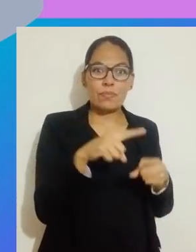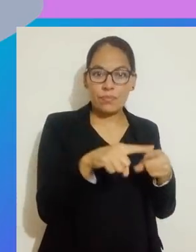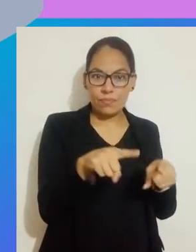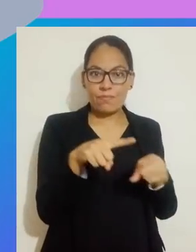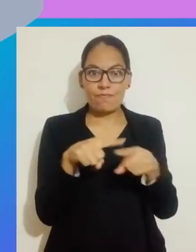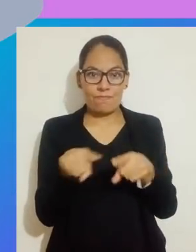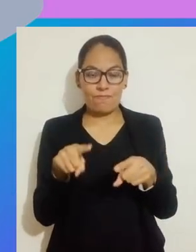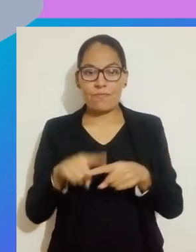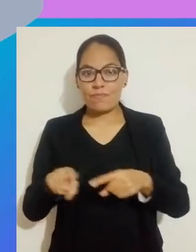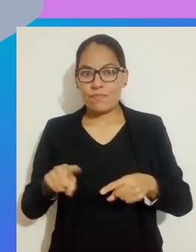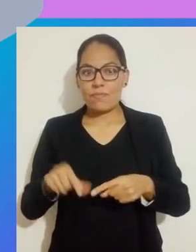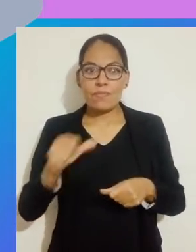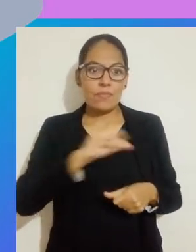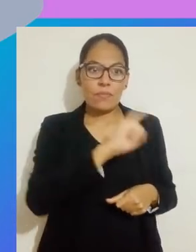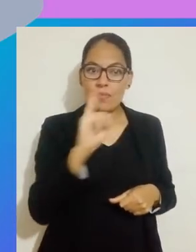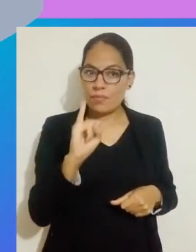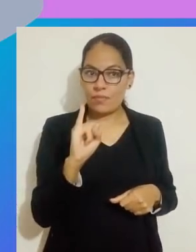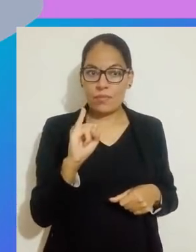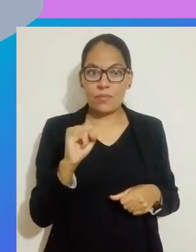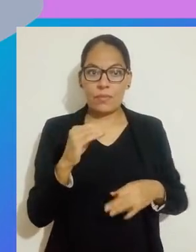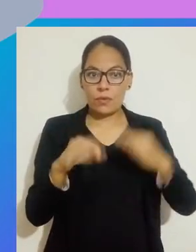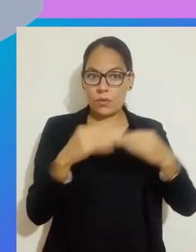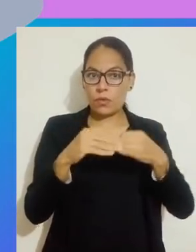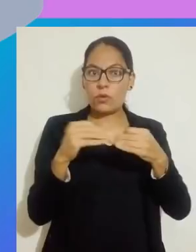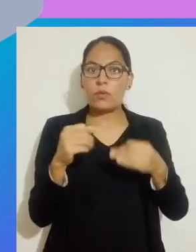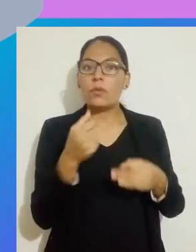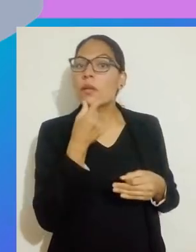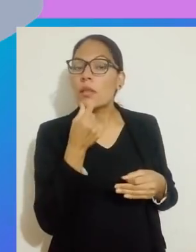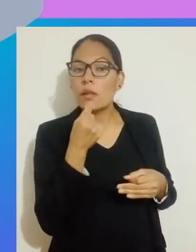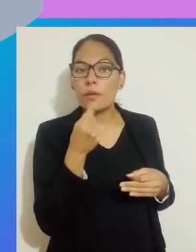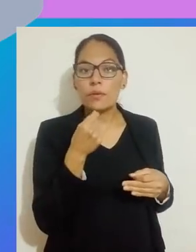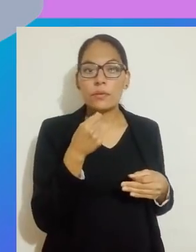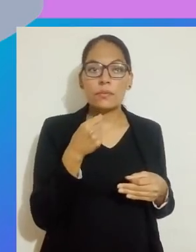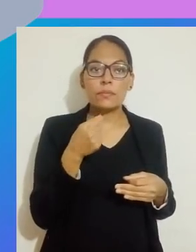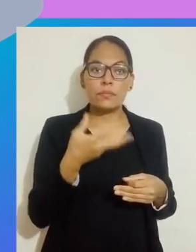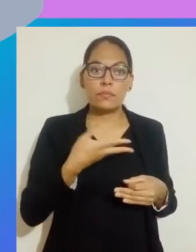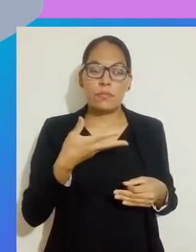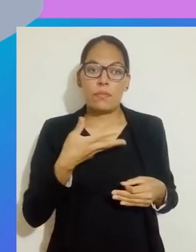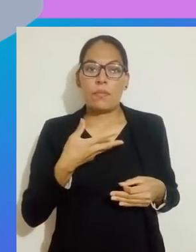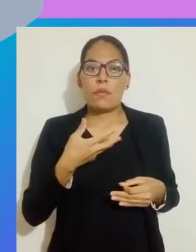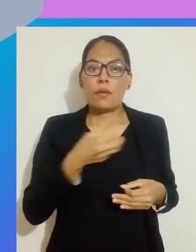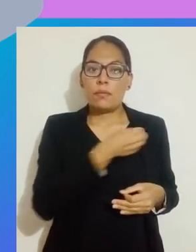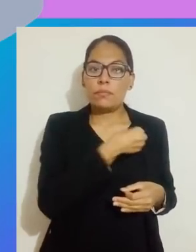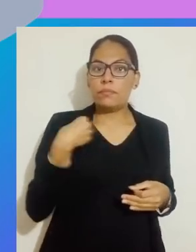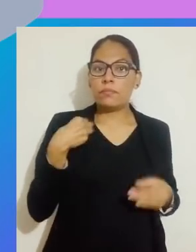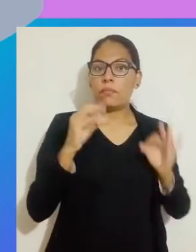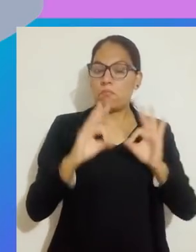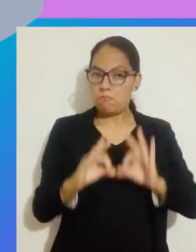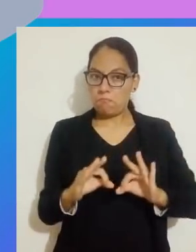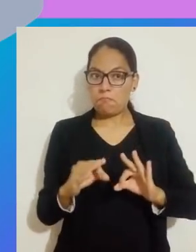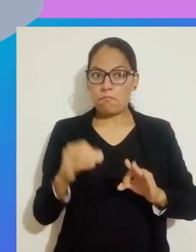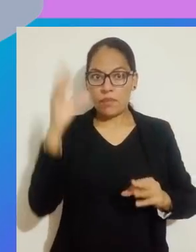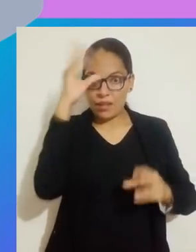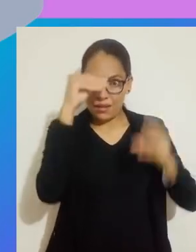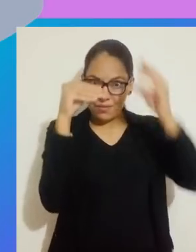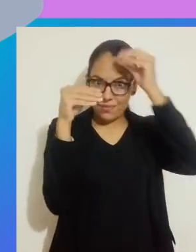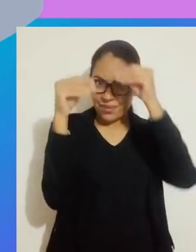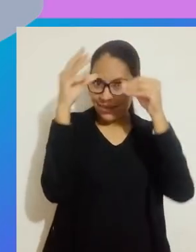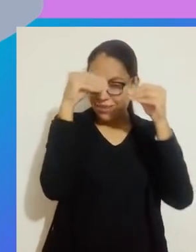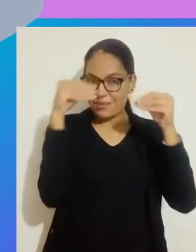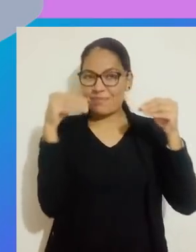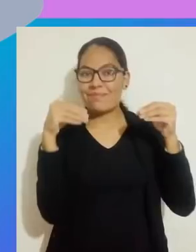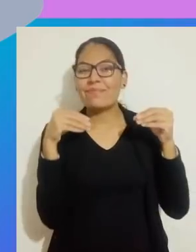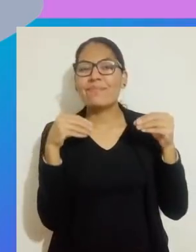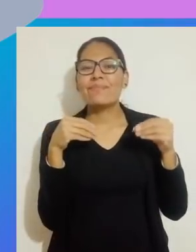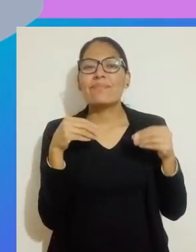diversificar hacia cada uno de los estilos y canales para que todos los niños tengan la misma